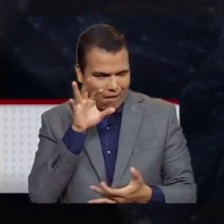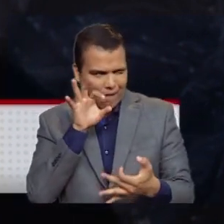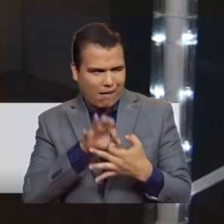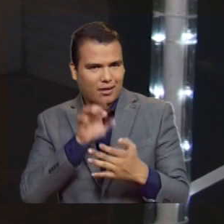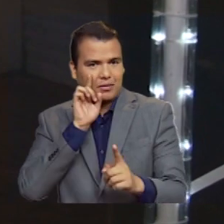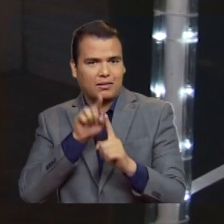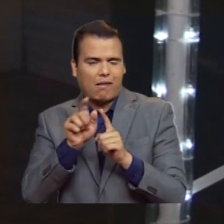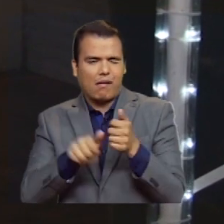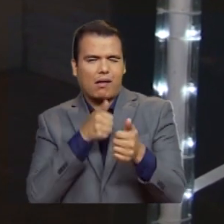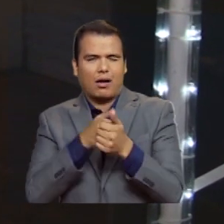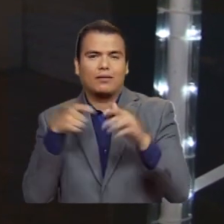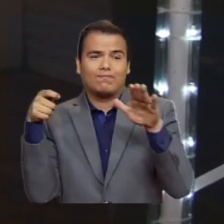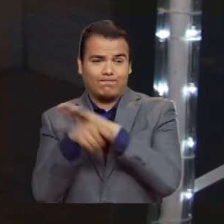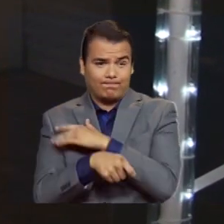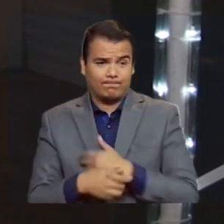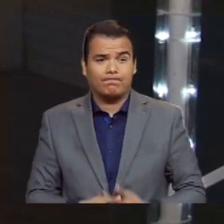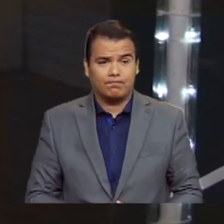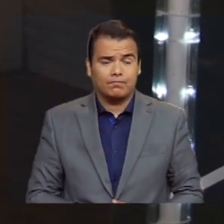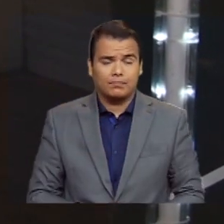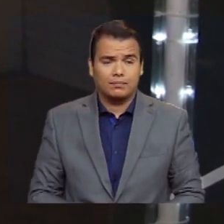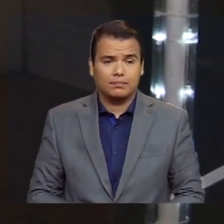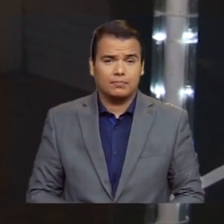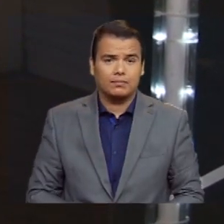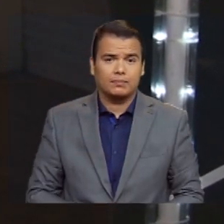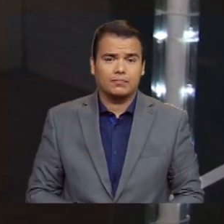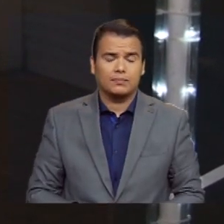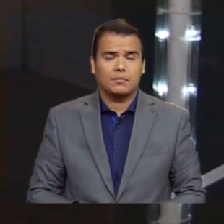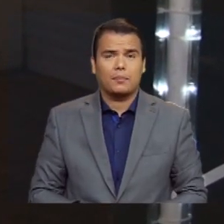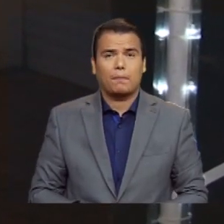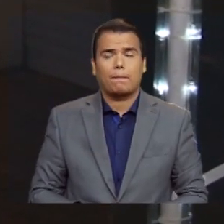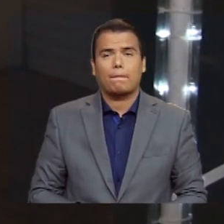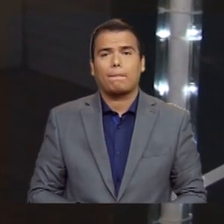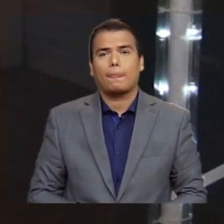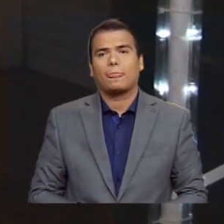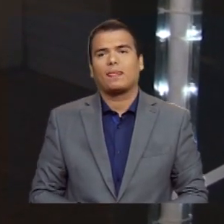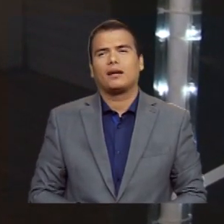En Pasto, Winston Viracachapava, Telepacífico Noticias, más cerca de la región.